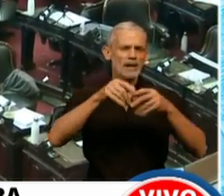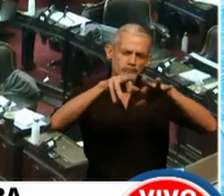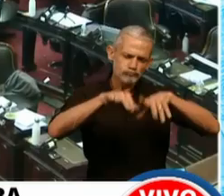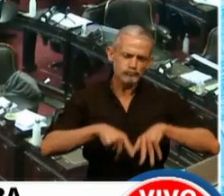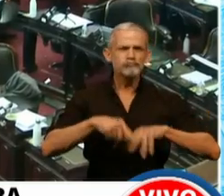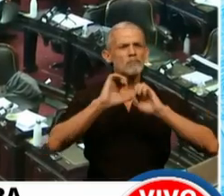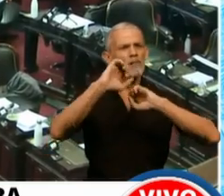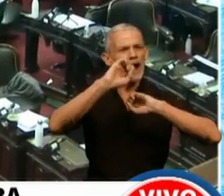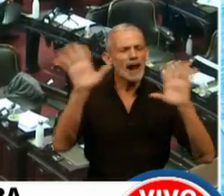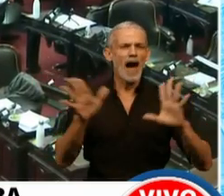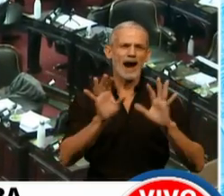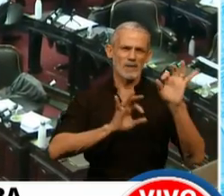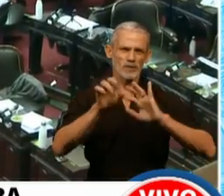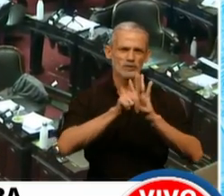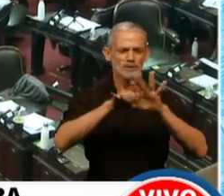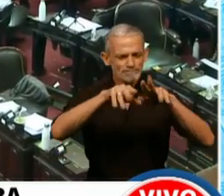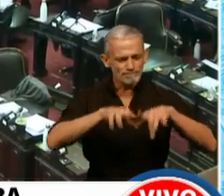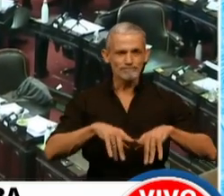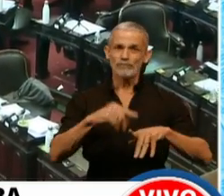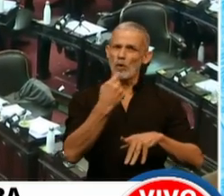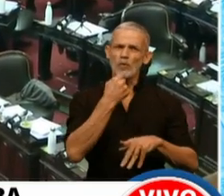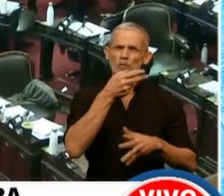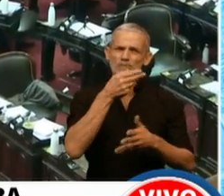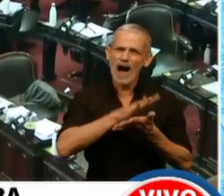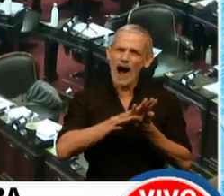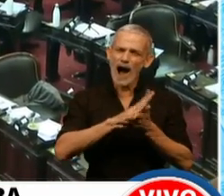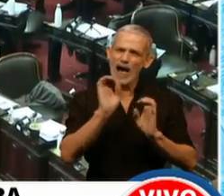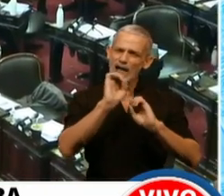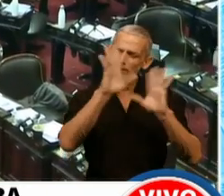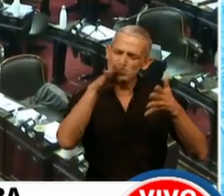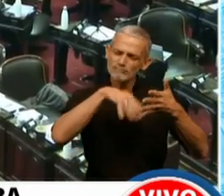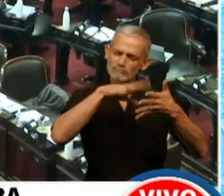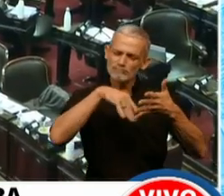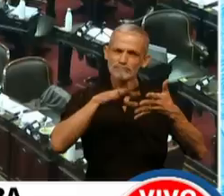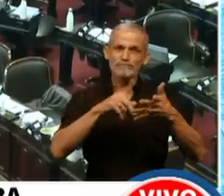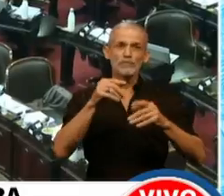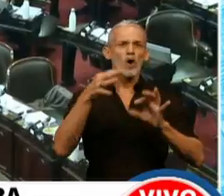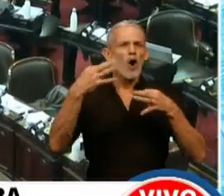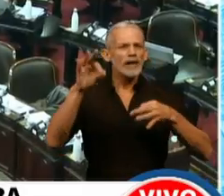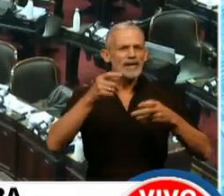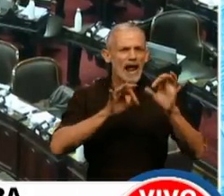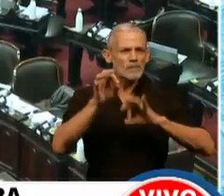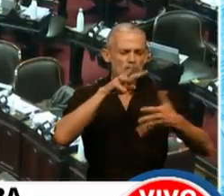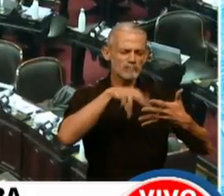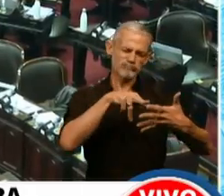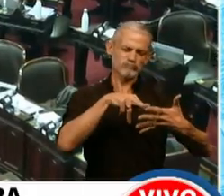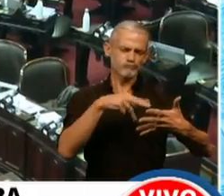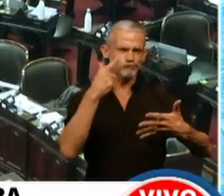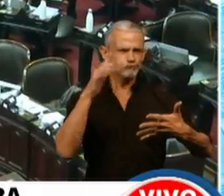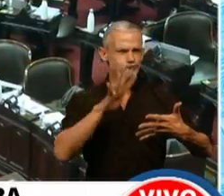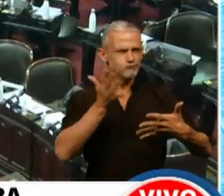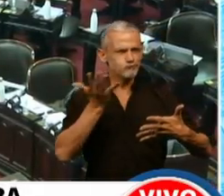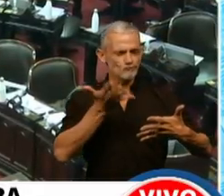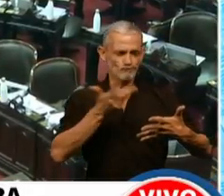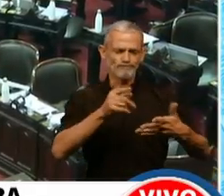más clara y que despeje todas las dudas que nos generaban la redacción original del proyecto que se ha puesto en